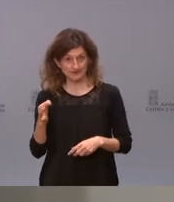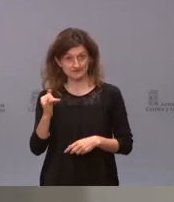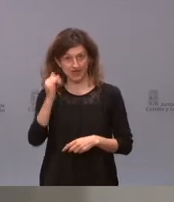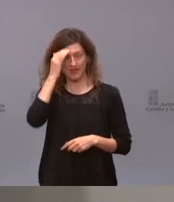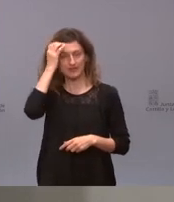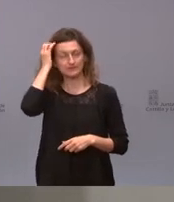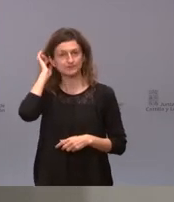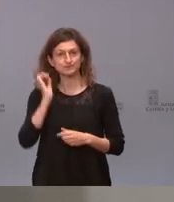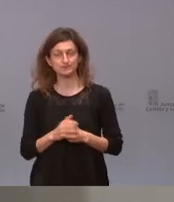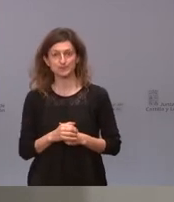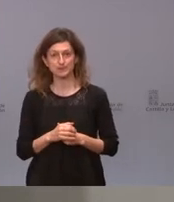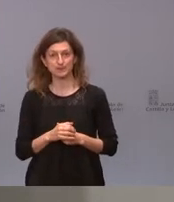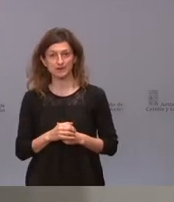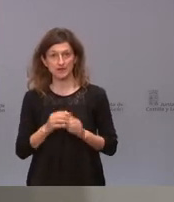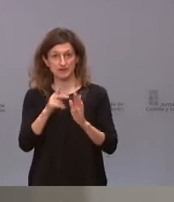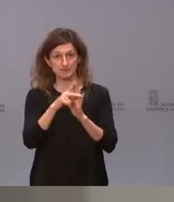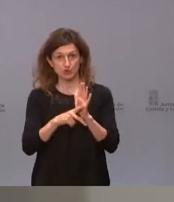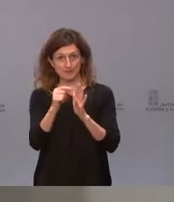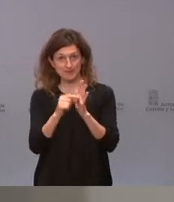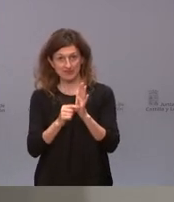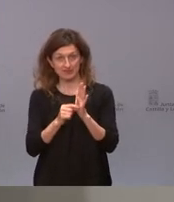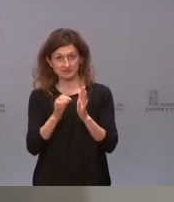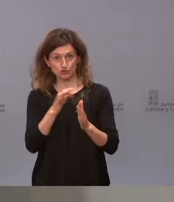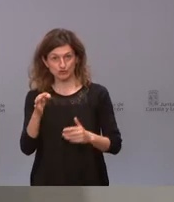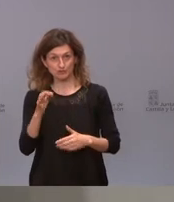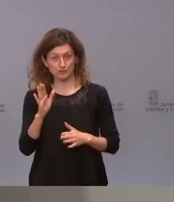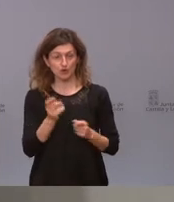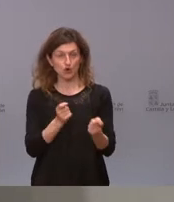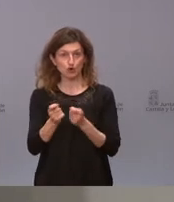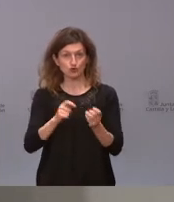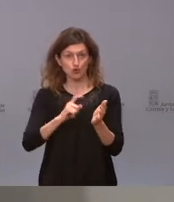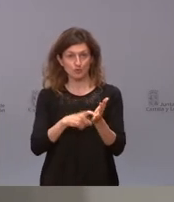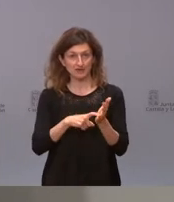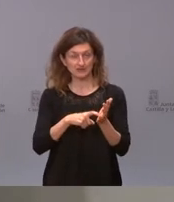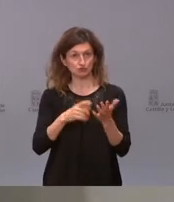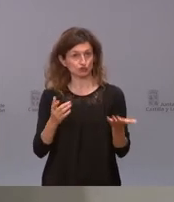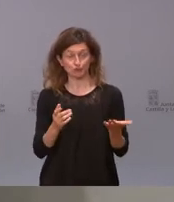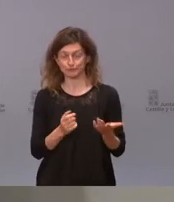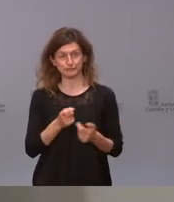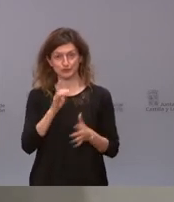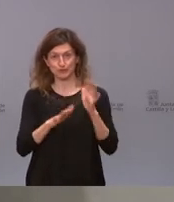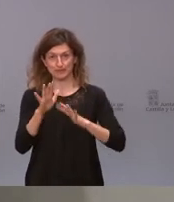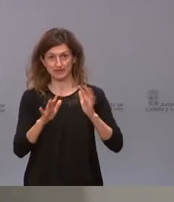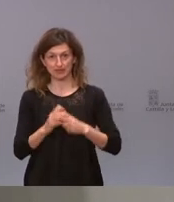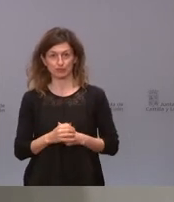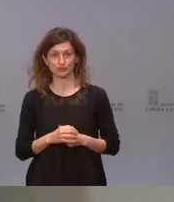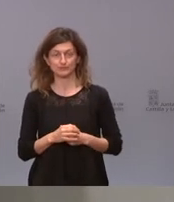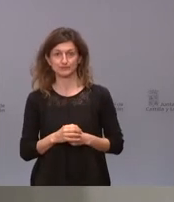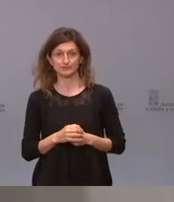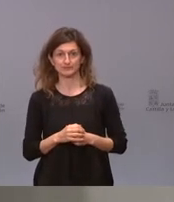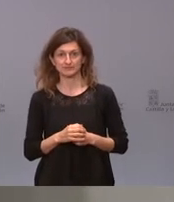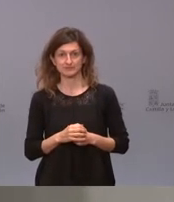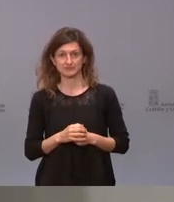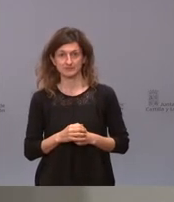las medidas pero que controlarlo del todo pues es es complicado y yo creo que eso es lo que